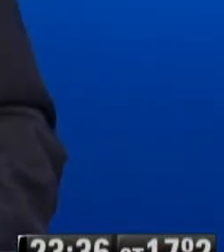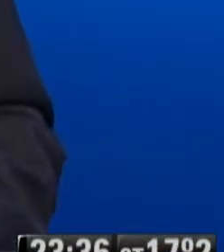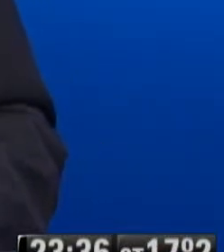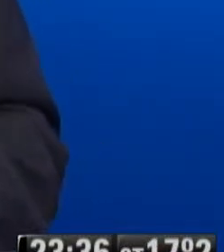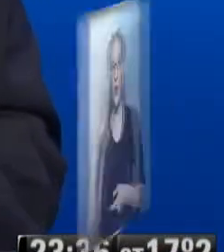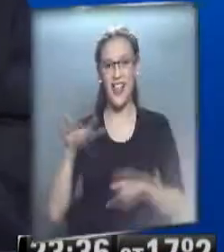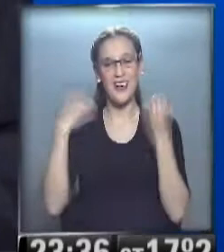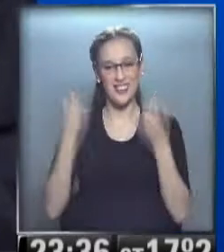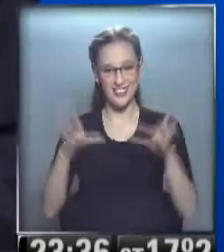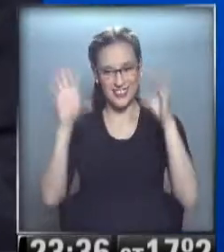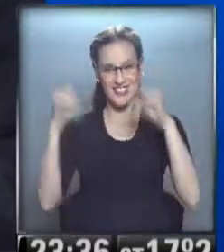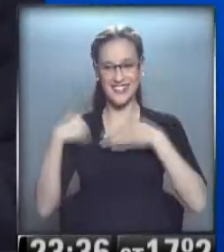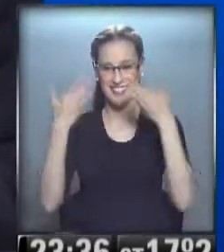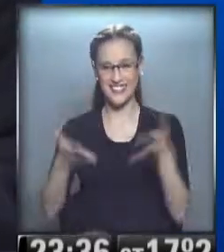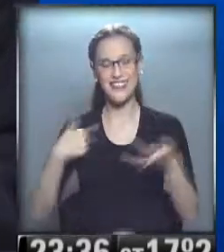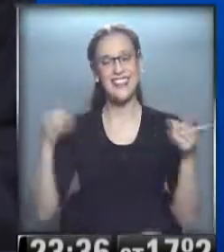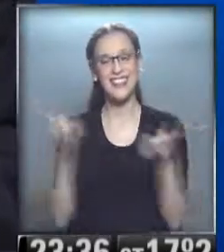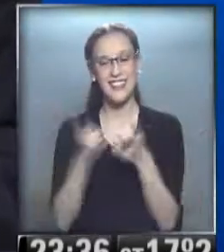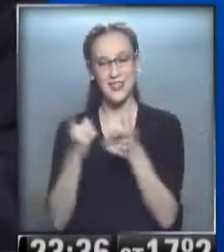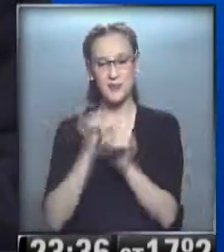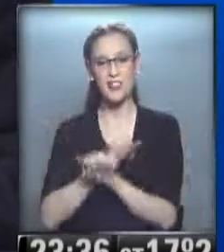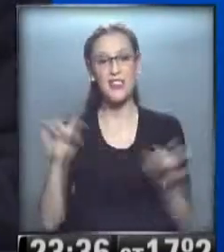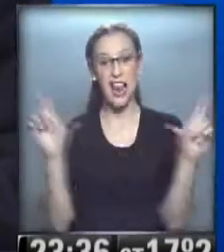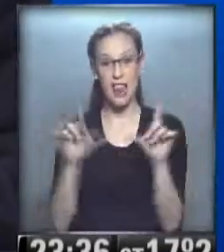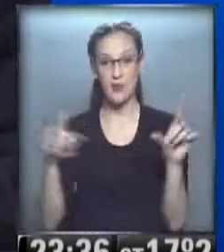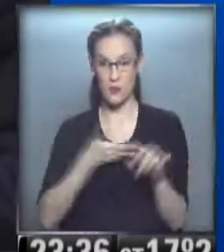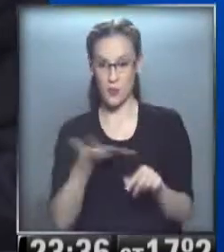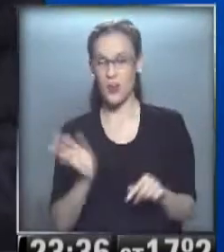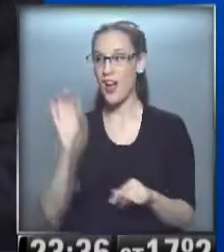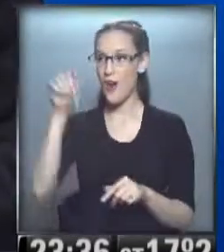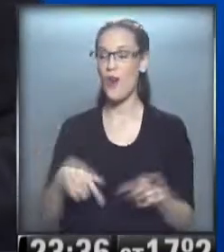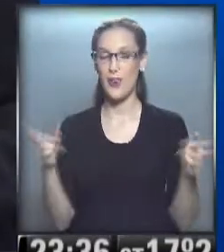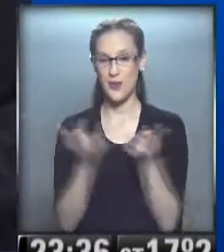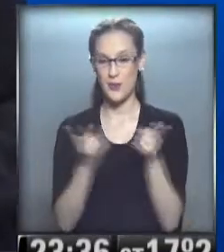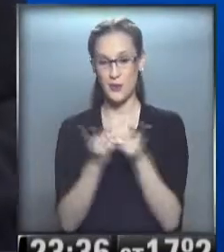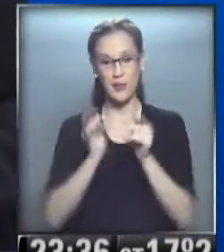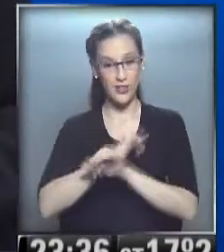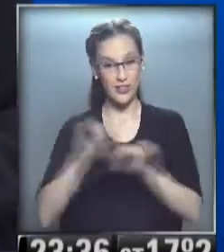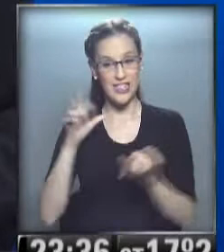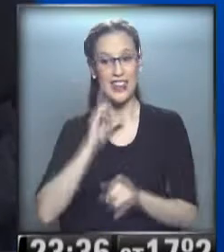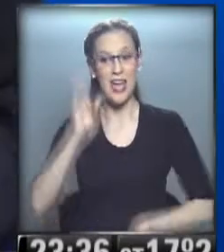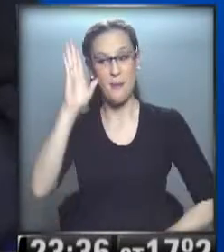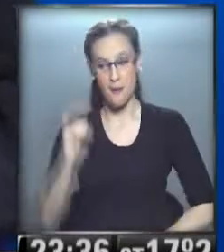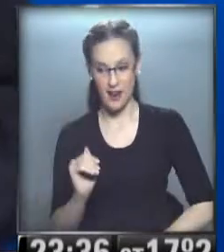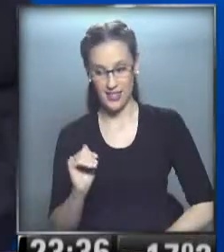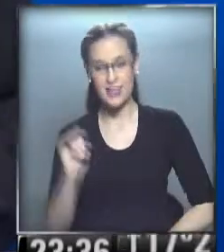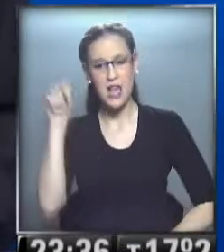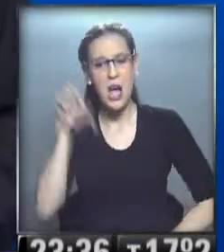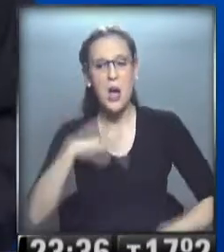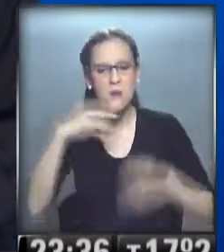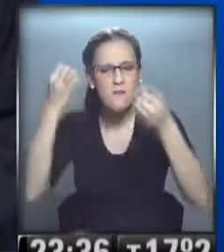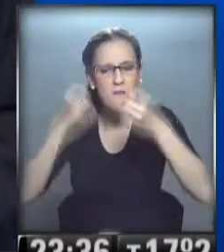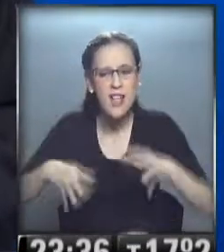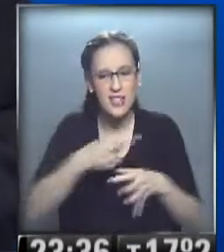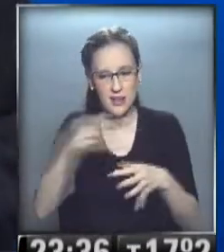Muy buenas noches, bienvenidos. Este es el resumen de noticias de la televisión pública. Resumen de noticias de martes. Está empezando la